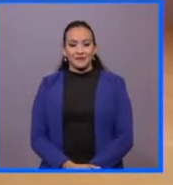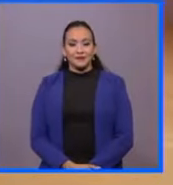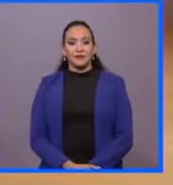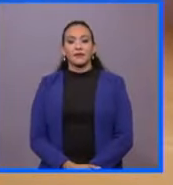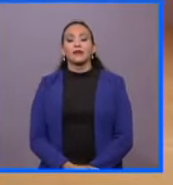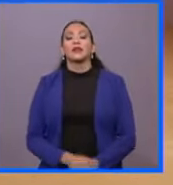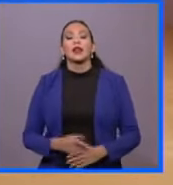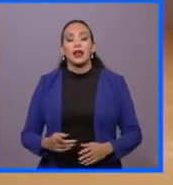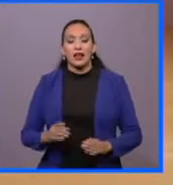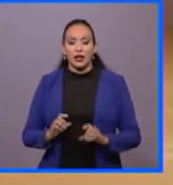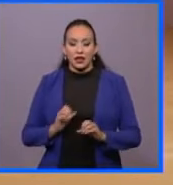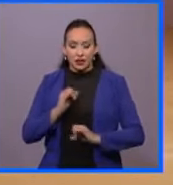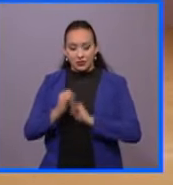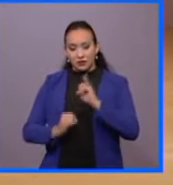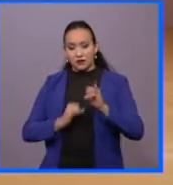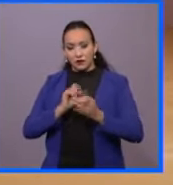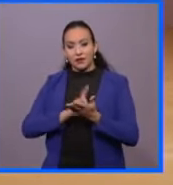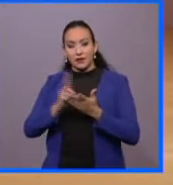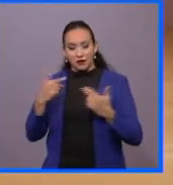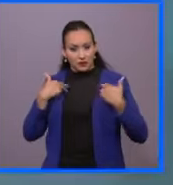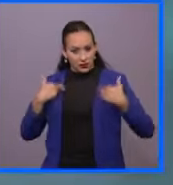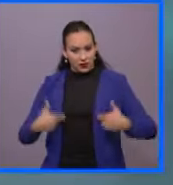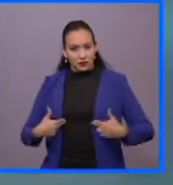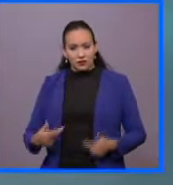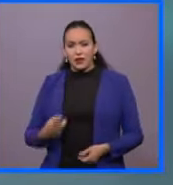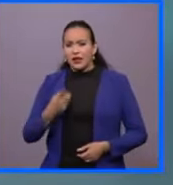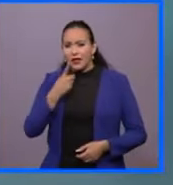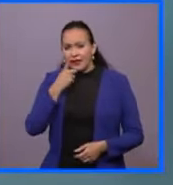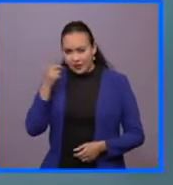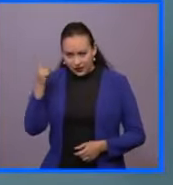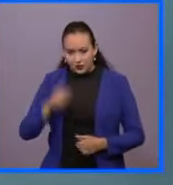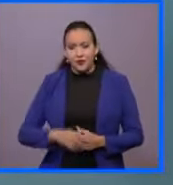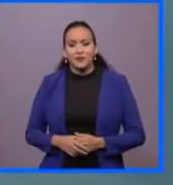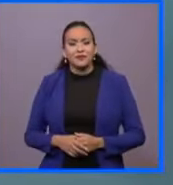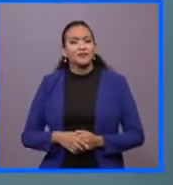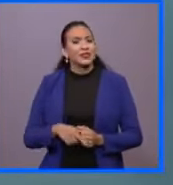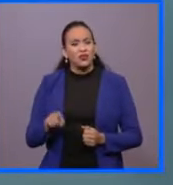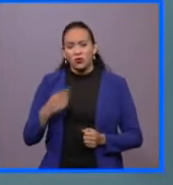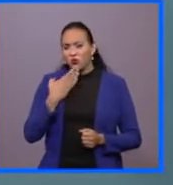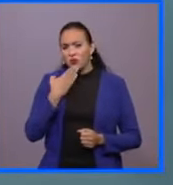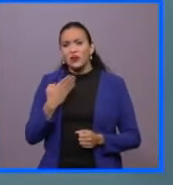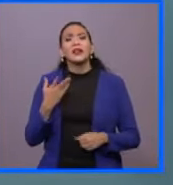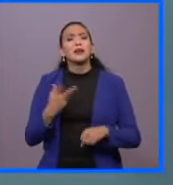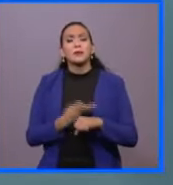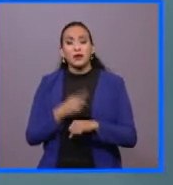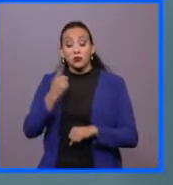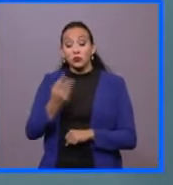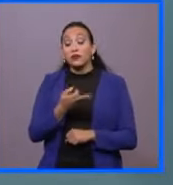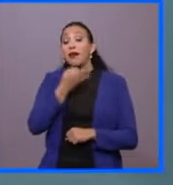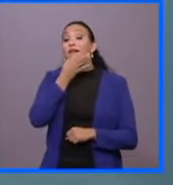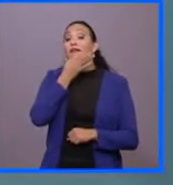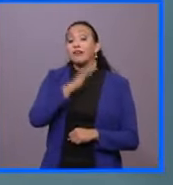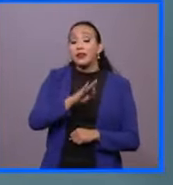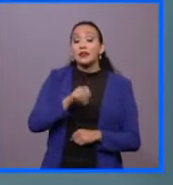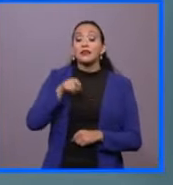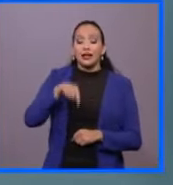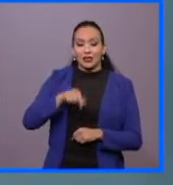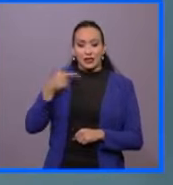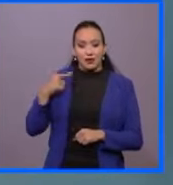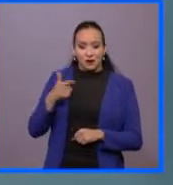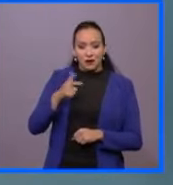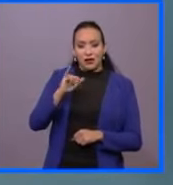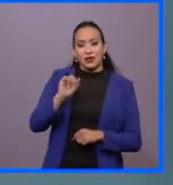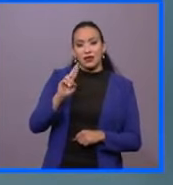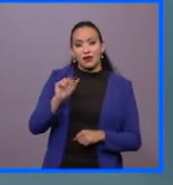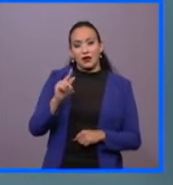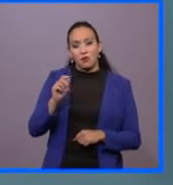La Comisión Interamericana de Derechos Humanos condenó los hechos violentos ocurridos durante una fiesta popular en Irapuato, Guanajuato,